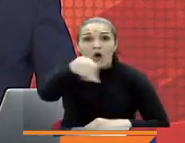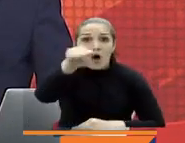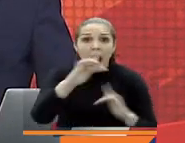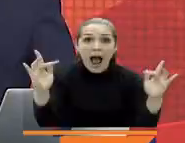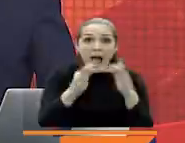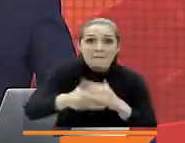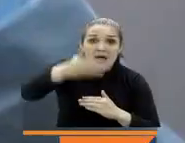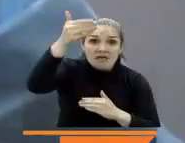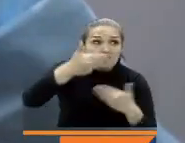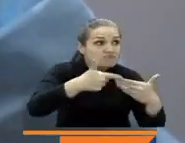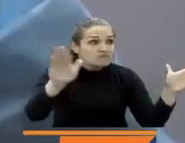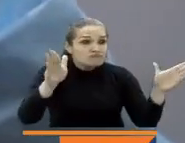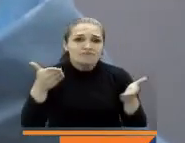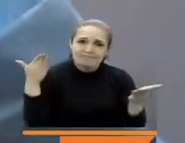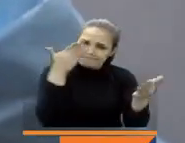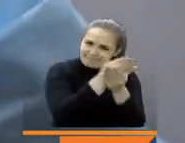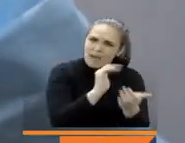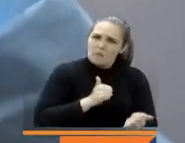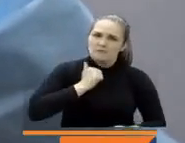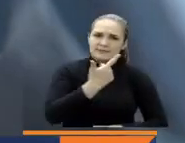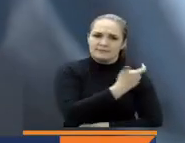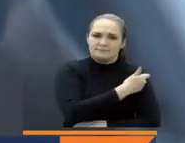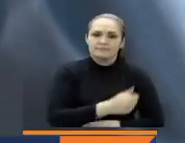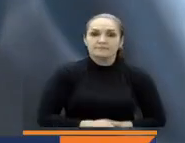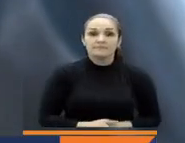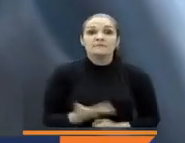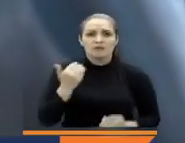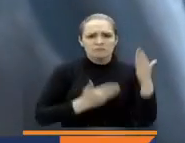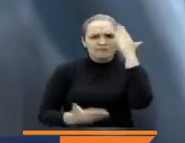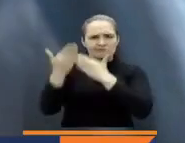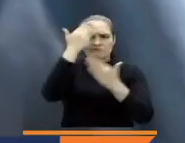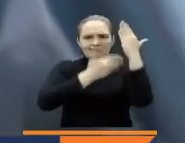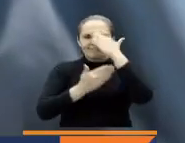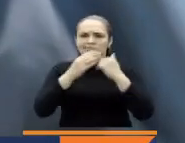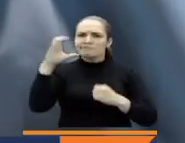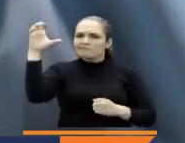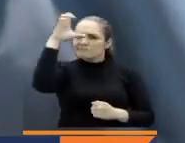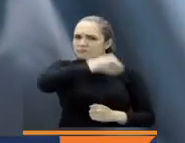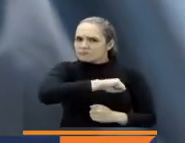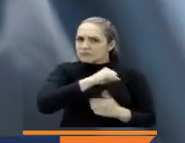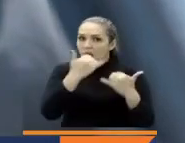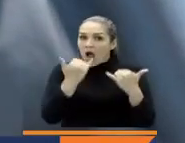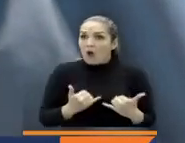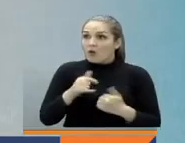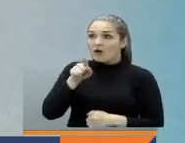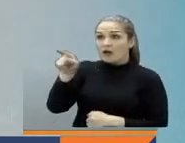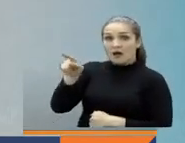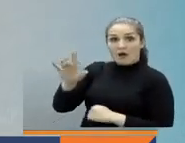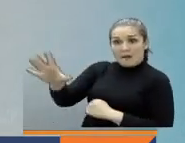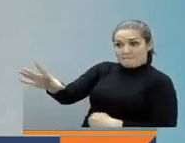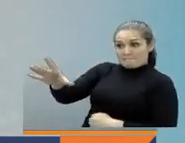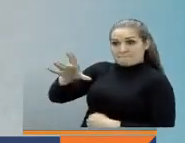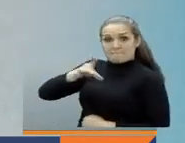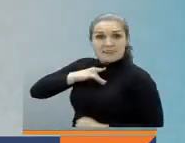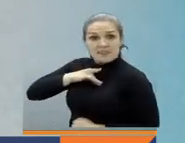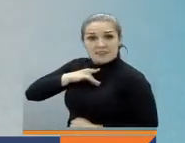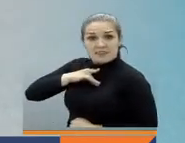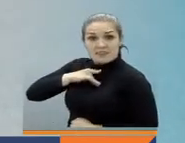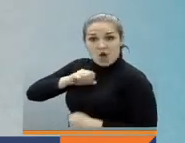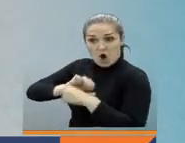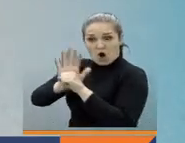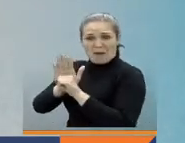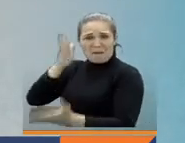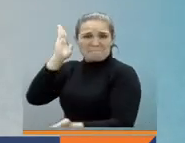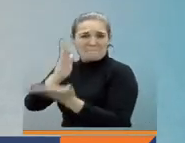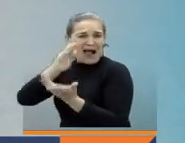biológico. Estudios demuestran que las vacunas ayudan a evitar en un 90% la probabilidad de ser hospitalizado. En el caso